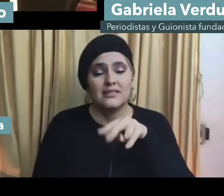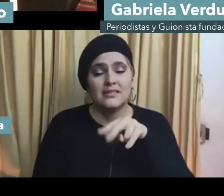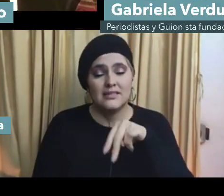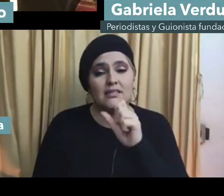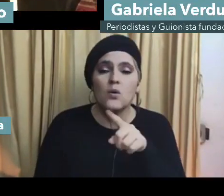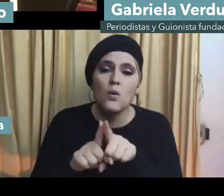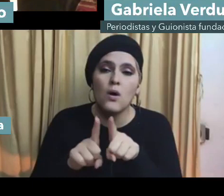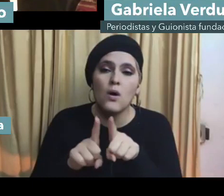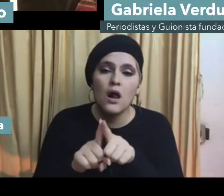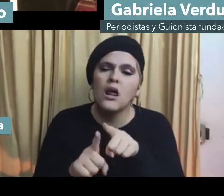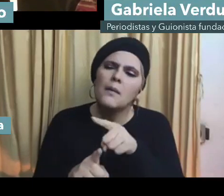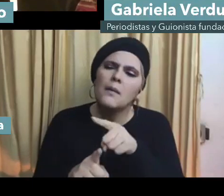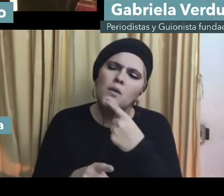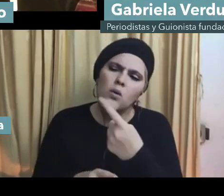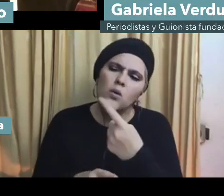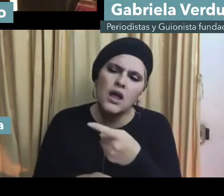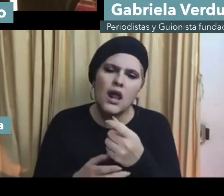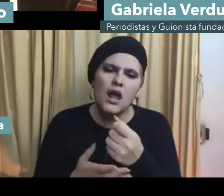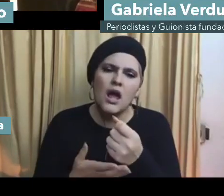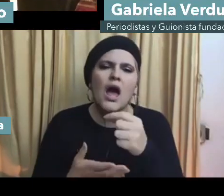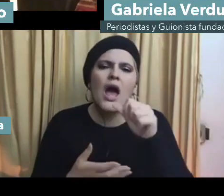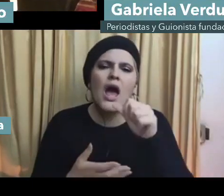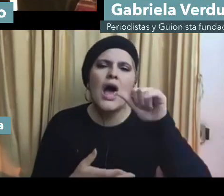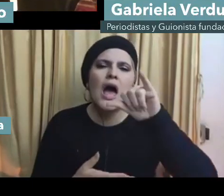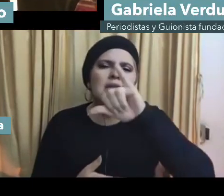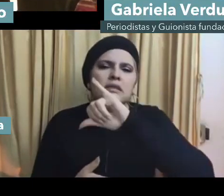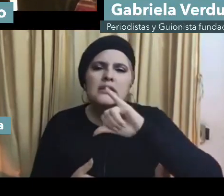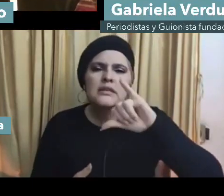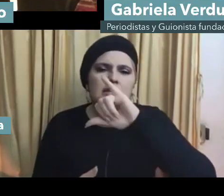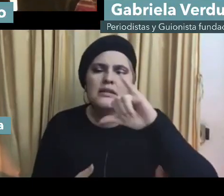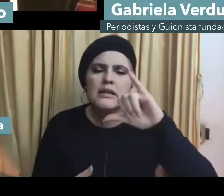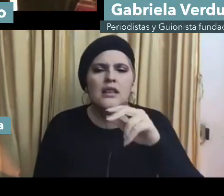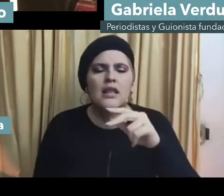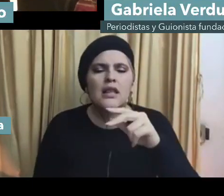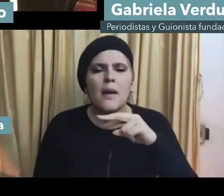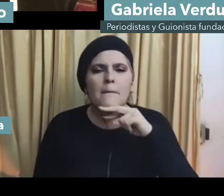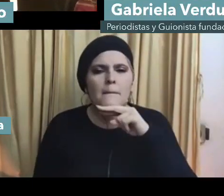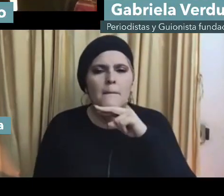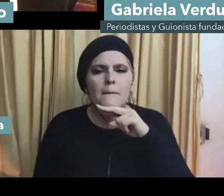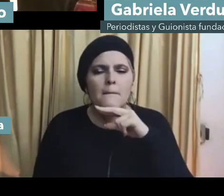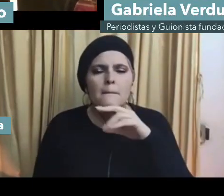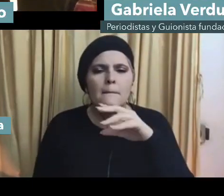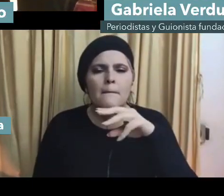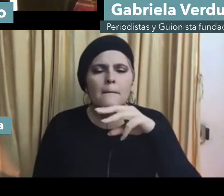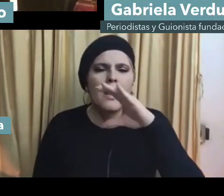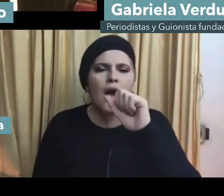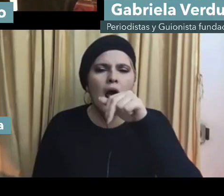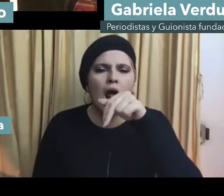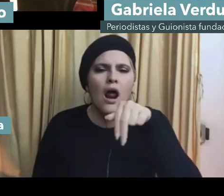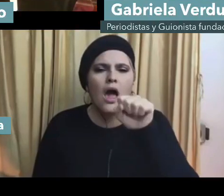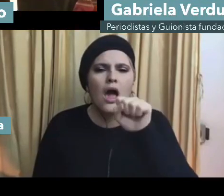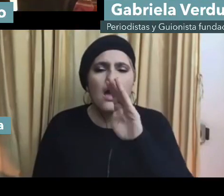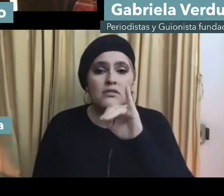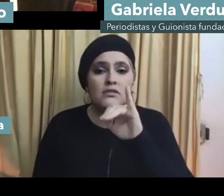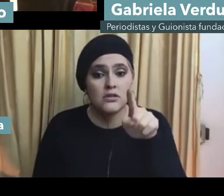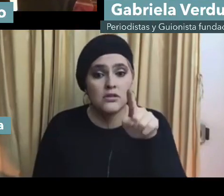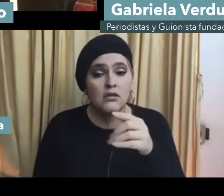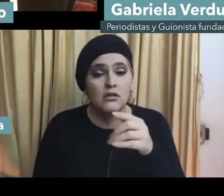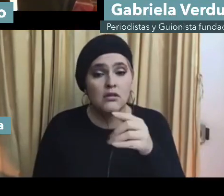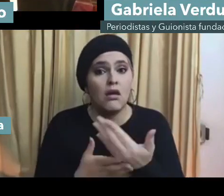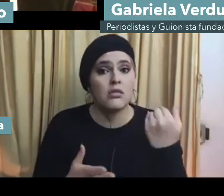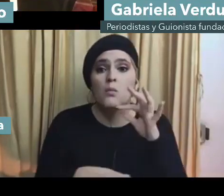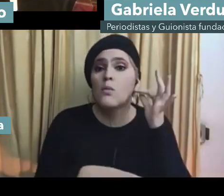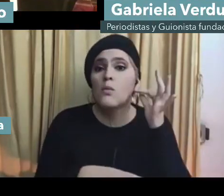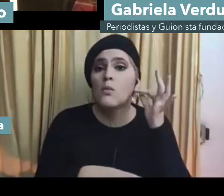ayudar a niños. ¿Qué hay de cierto? Bueno, tenemos una gran sí, exposición que realizó nuestra doctora Paula, ¿cierto? Que también es del